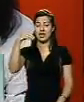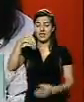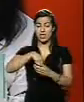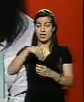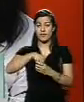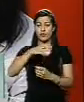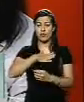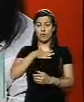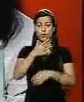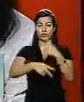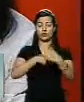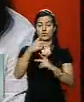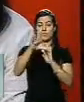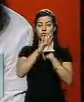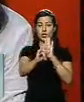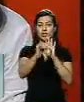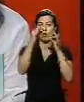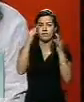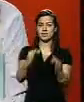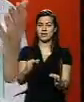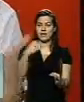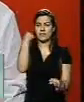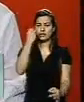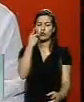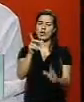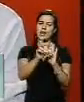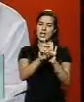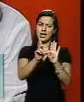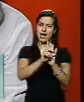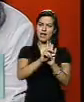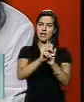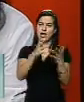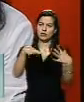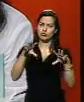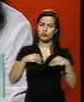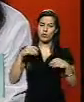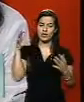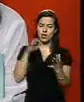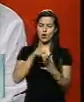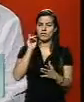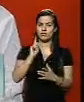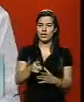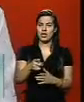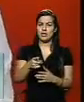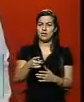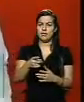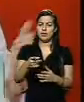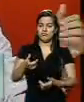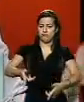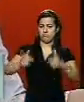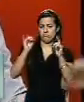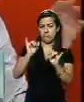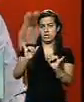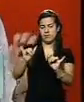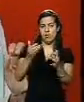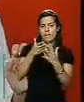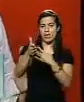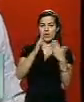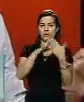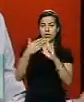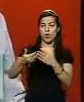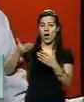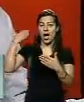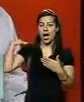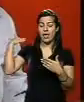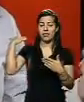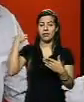proceso constituyente se consideró legal y se asumió que el Estado debería habilitar a los medios comunitarios, que antes eran